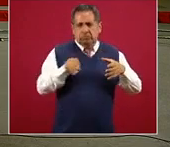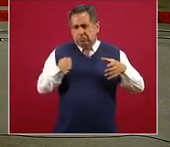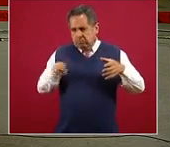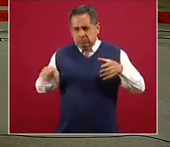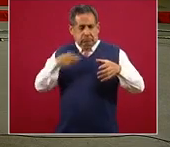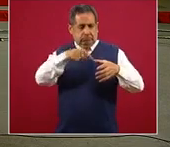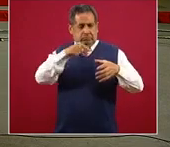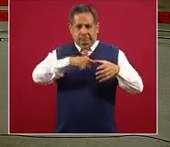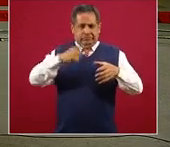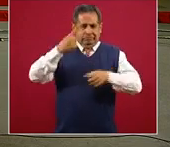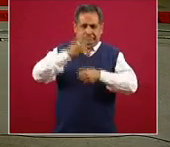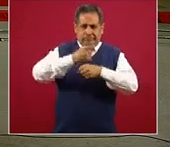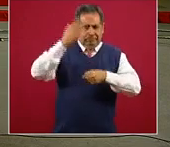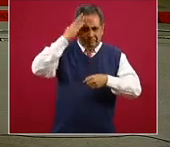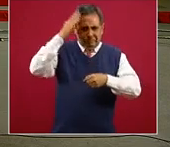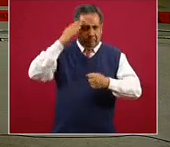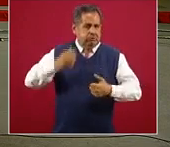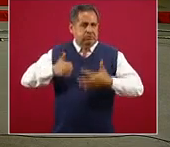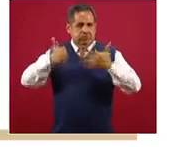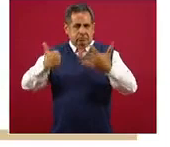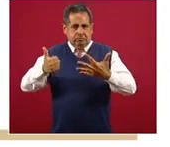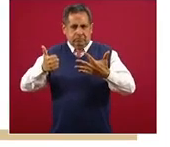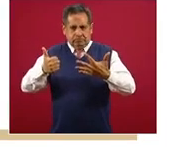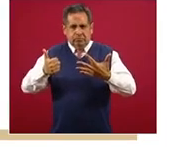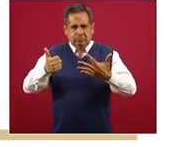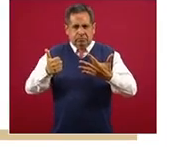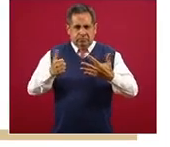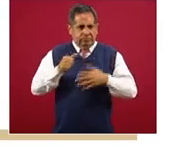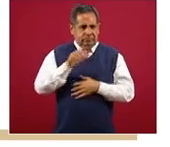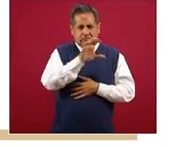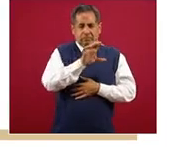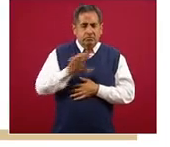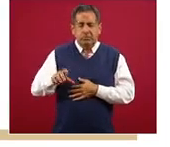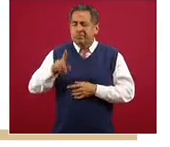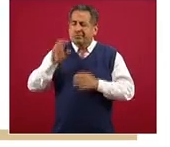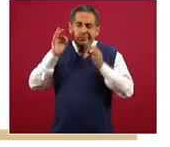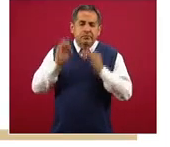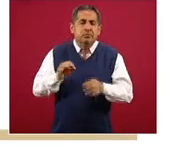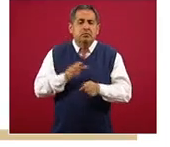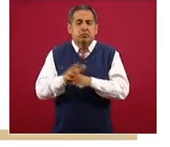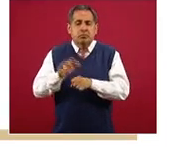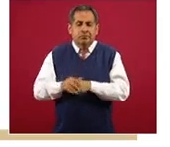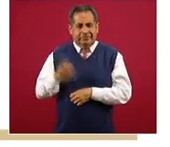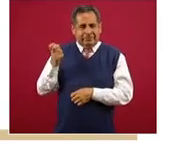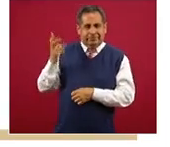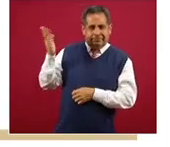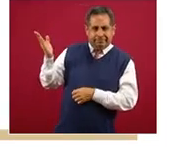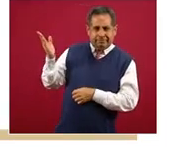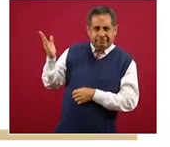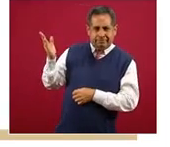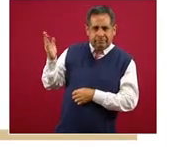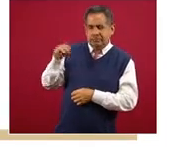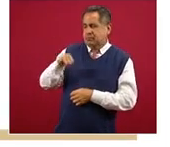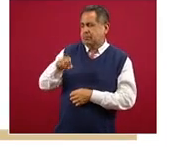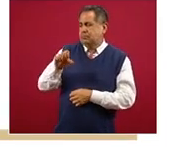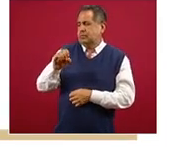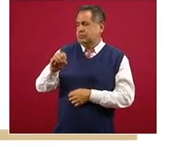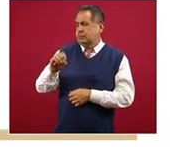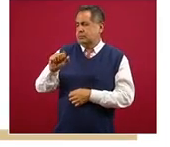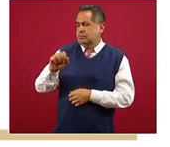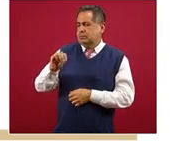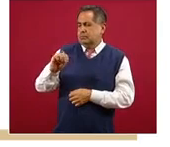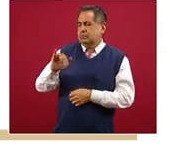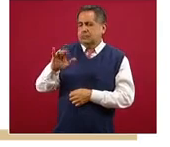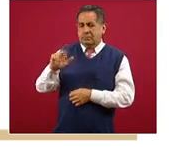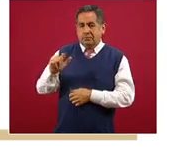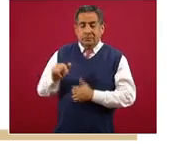territorio de influencia. Son 6, una de las cuales es la cultura mesoamericana. Eso es importante reconocerlo